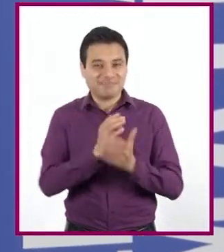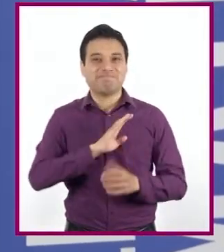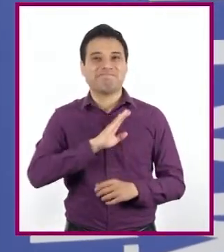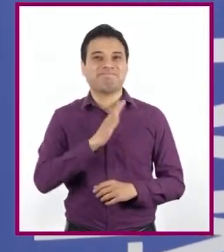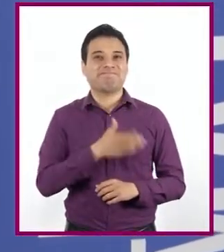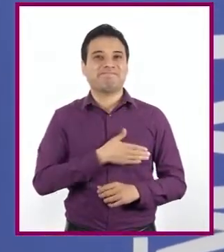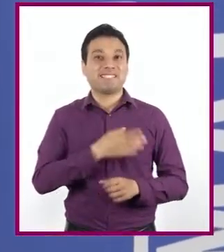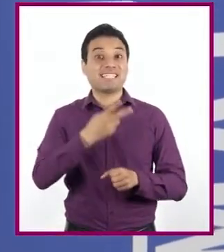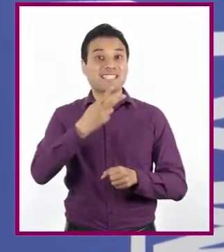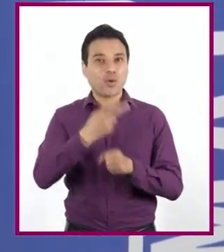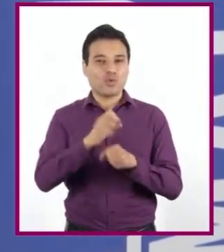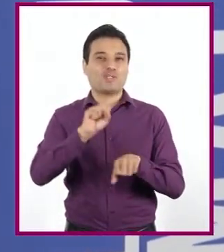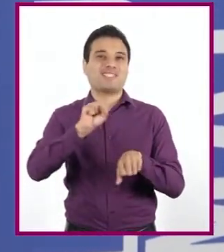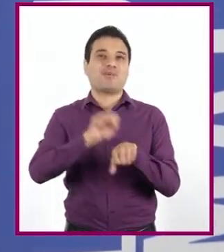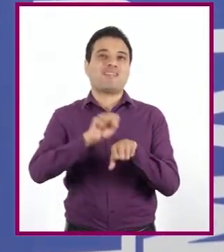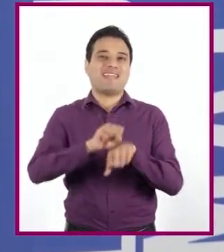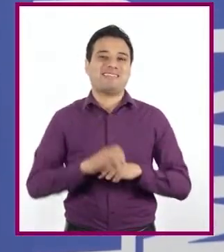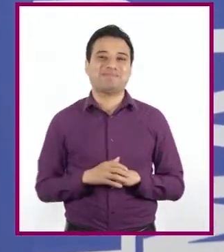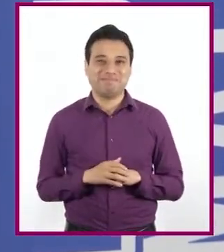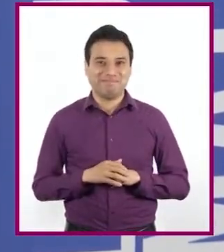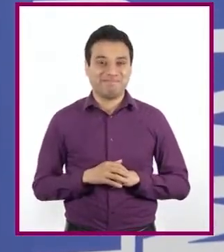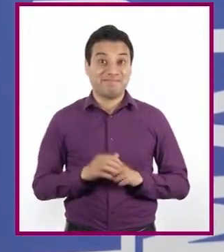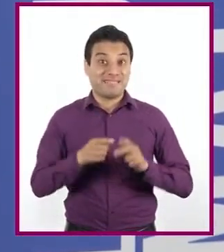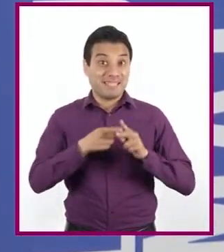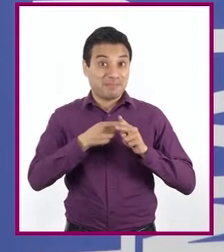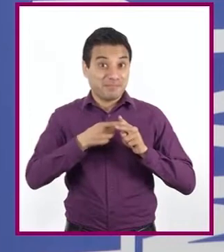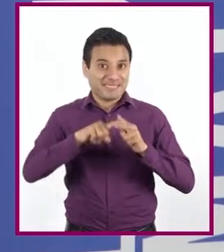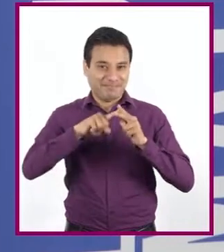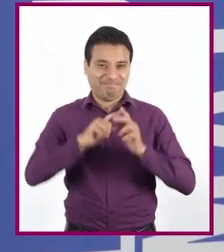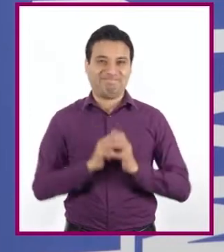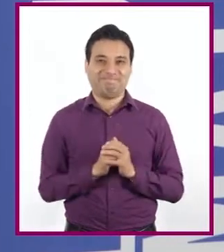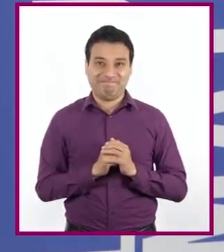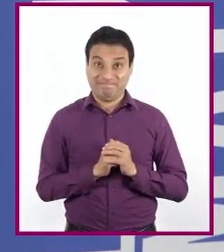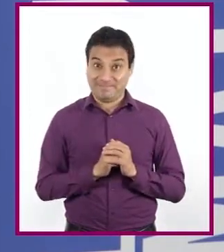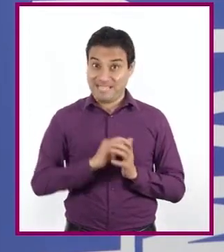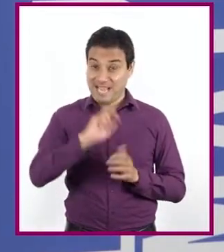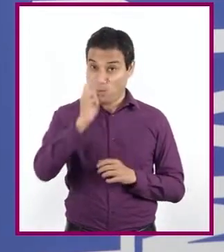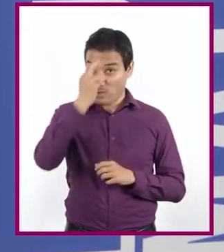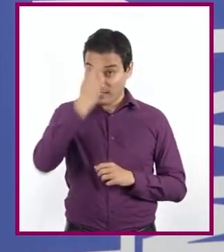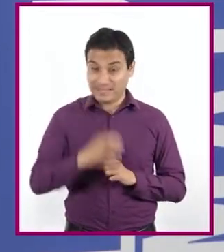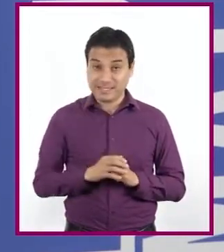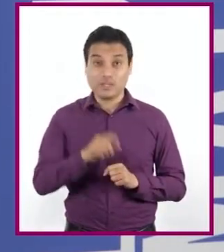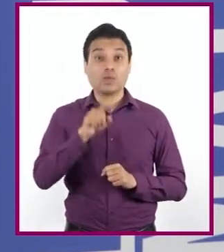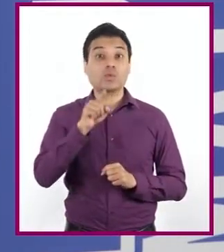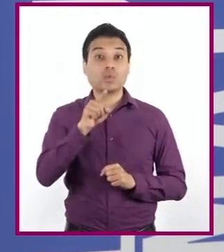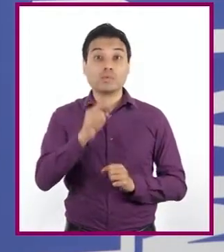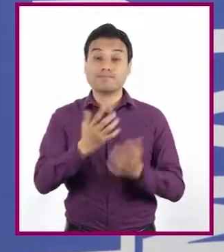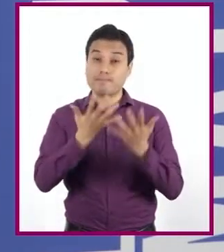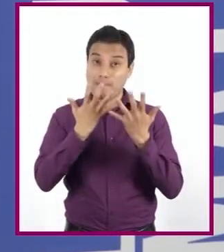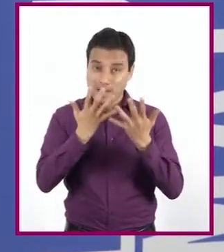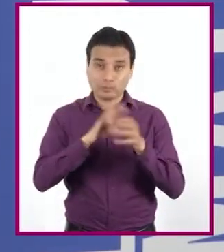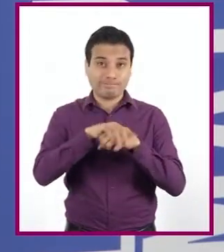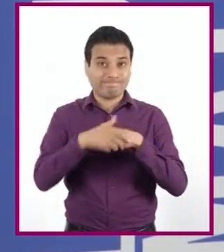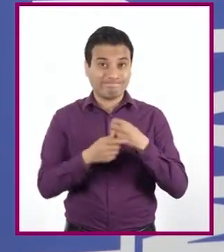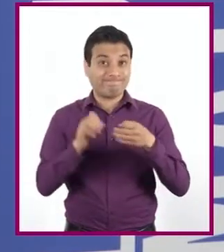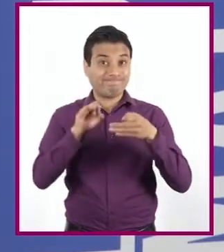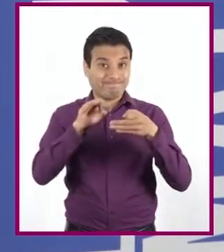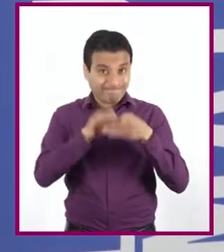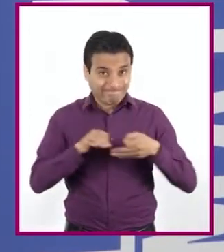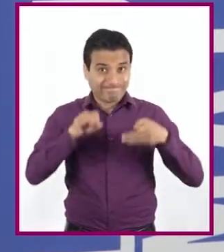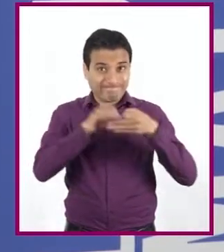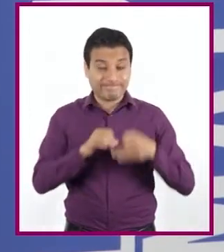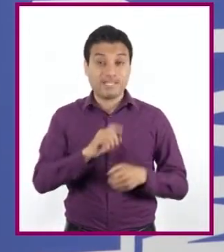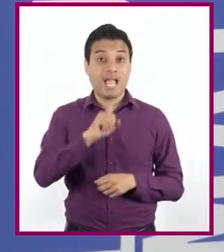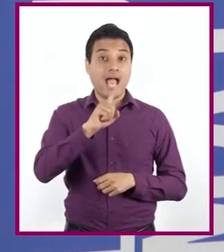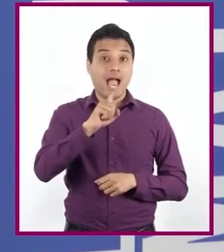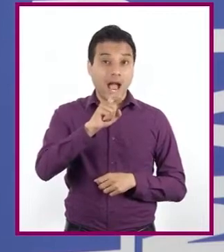de secundaria. Antes de iniciar, les recuerdo que debemos seguir cuidándonos lavando frecuentemente nuestras manos con agua